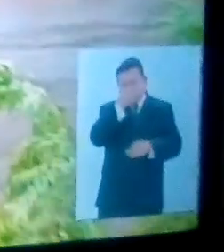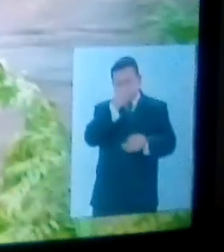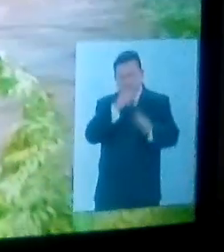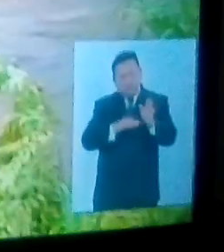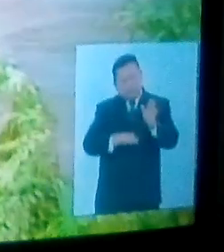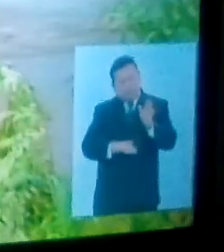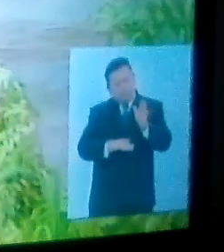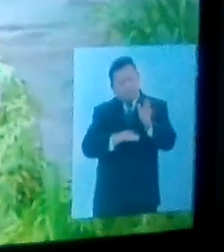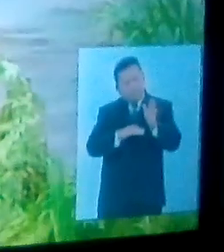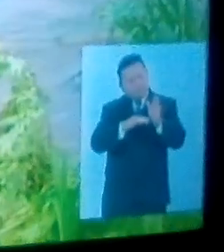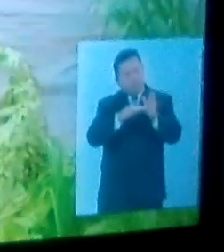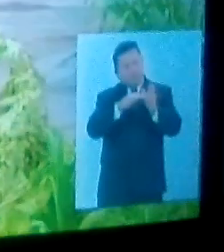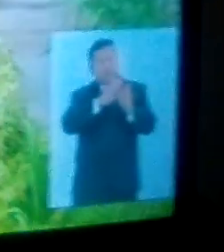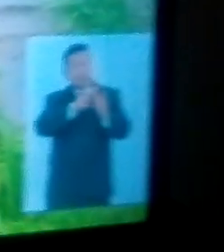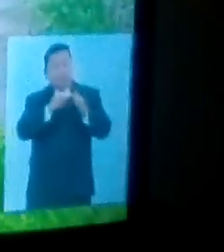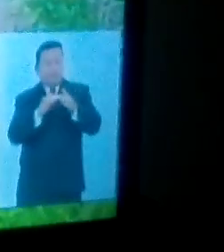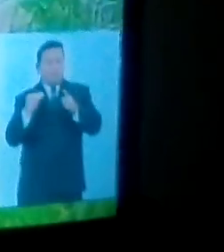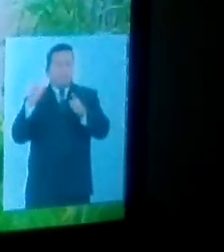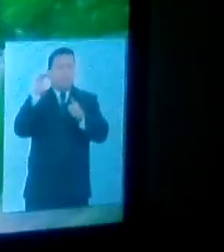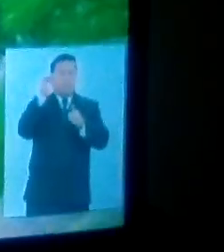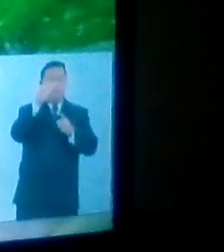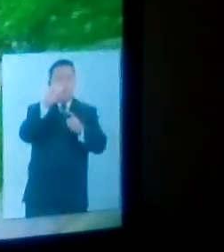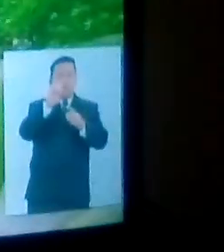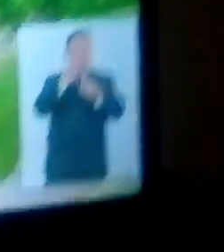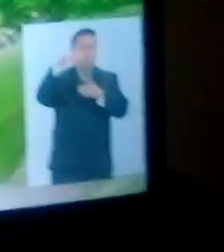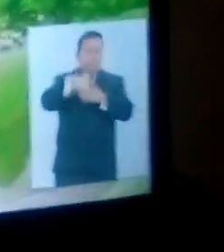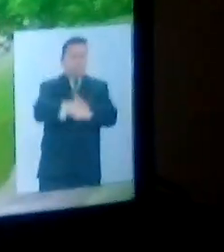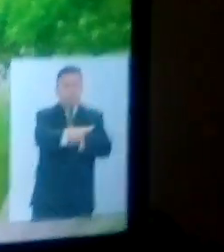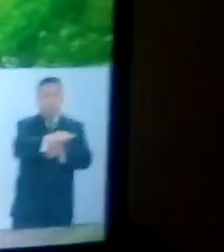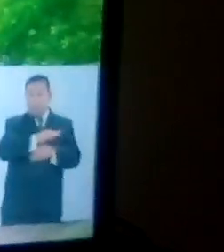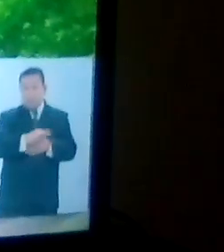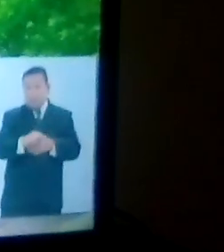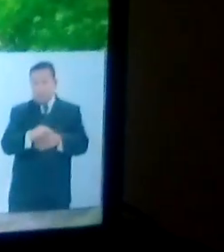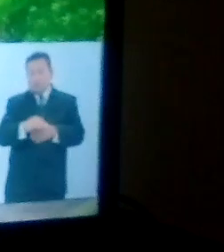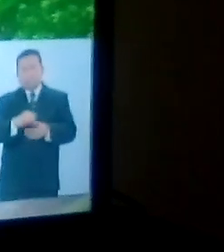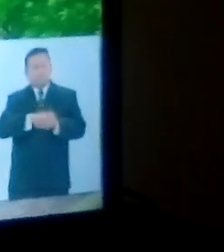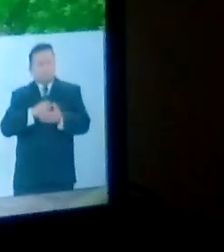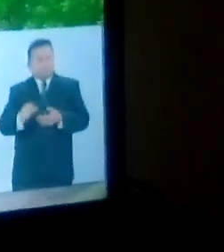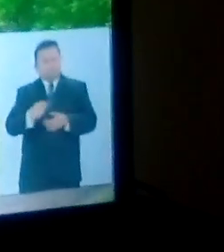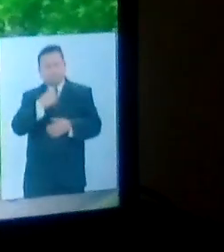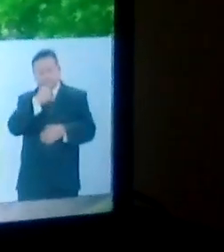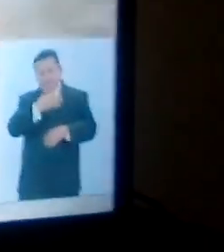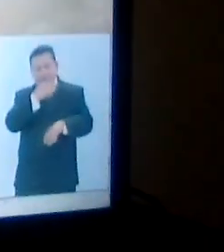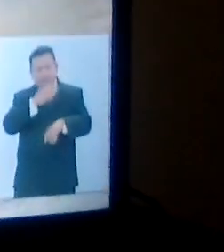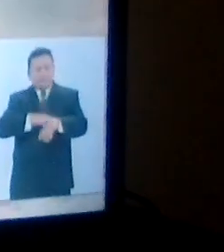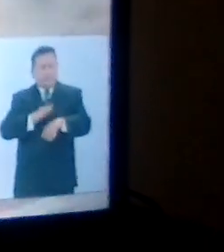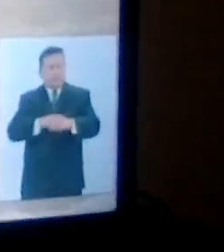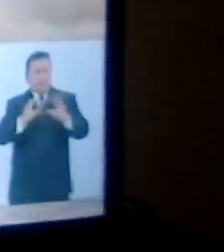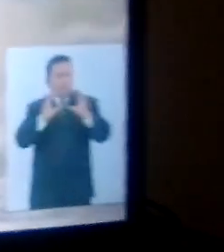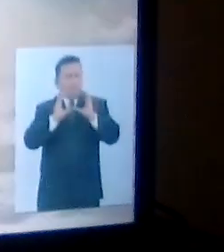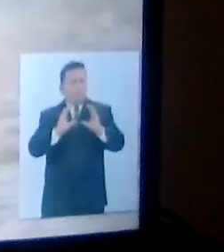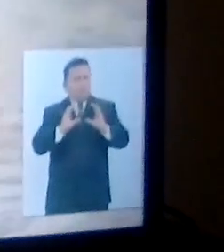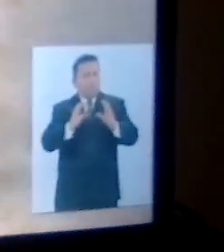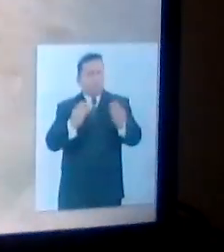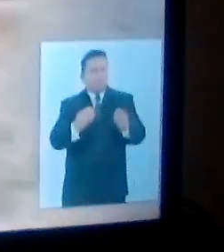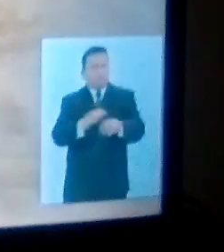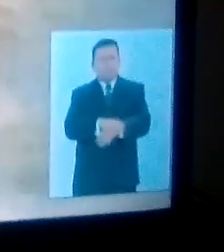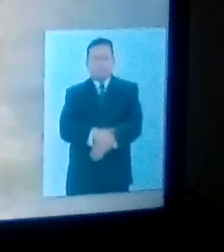16 centímetros arriba de su nivel de desbordamiento, por lo que pues hay que mantener mucha precaución.